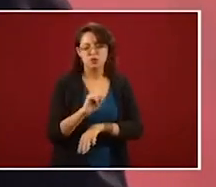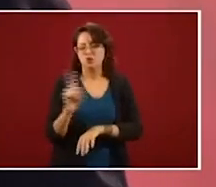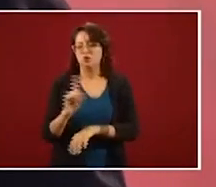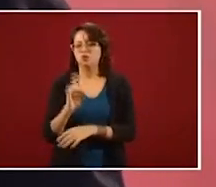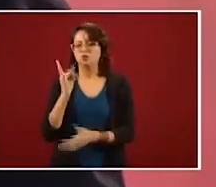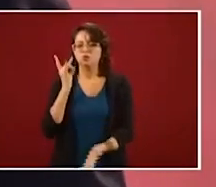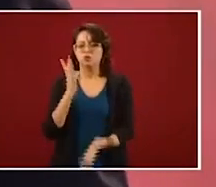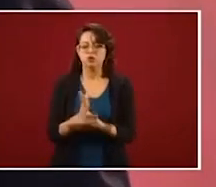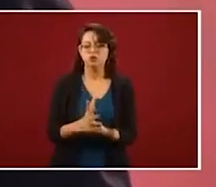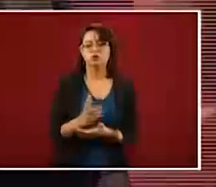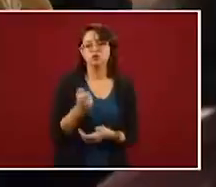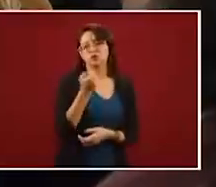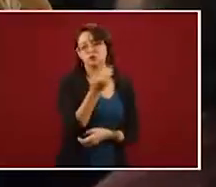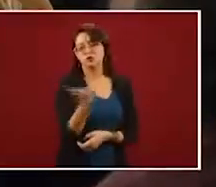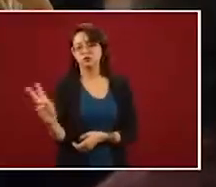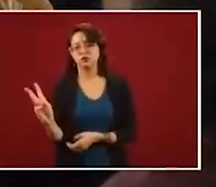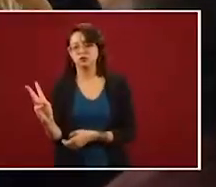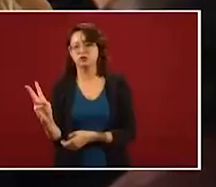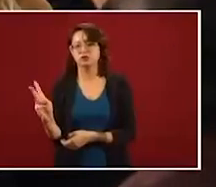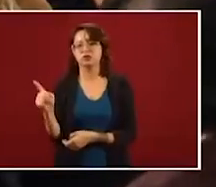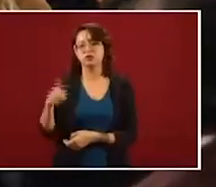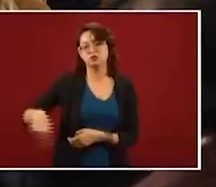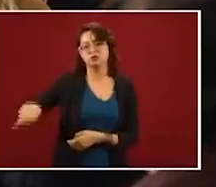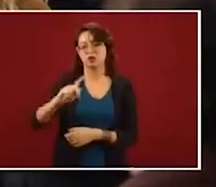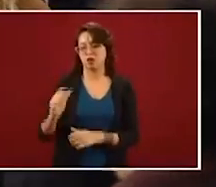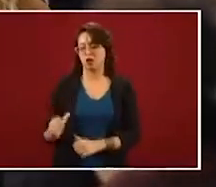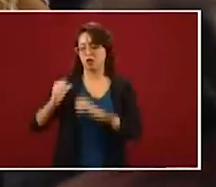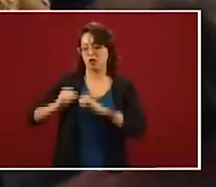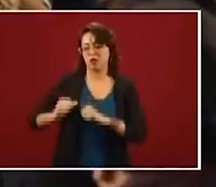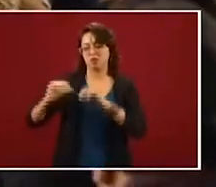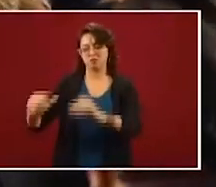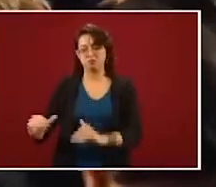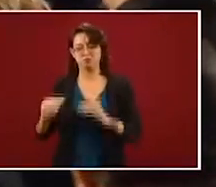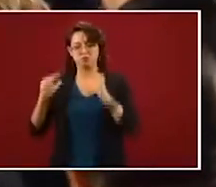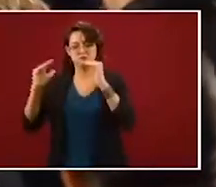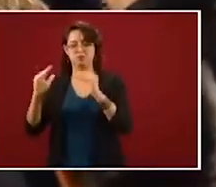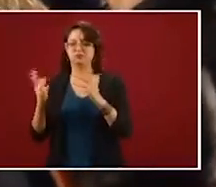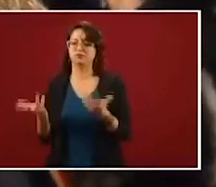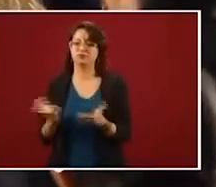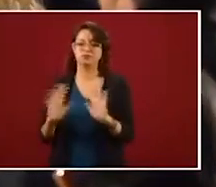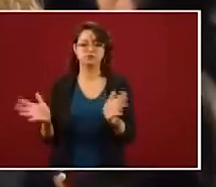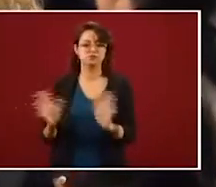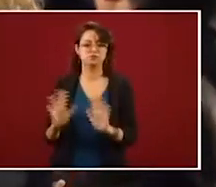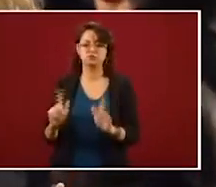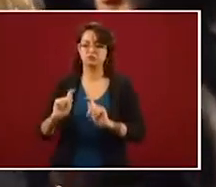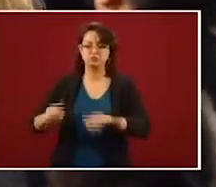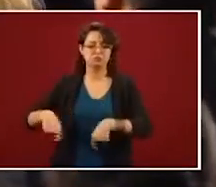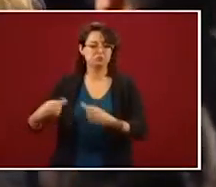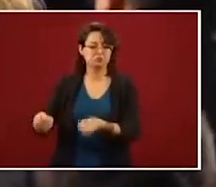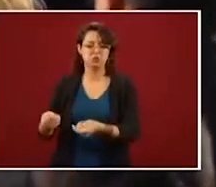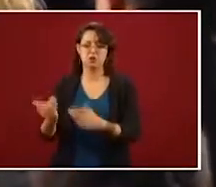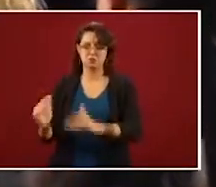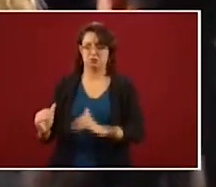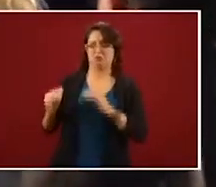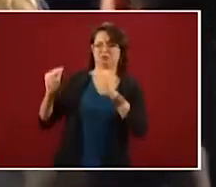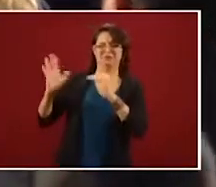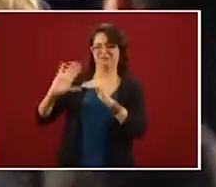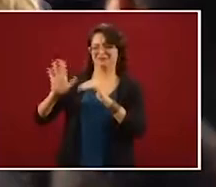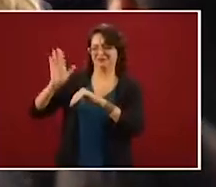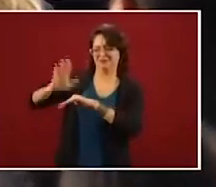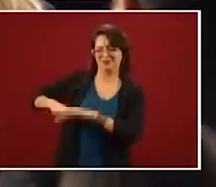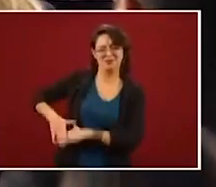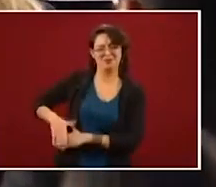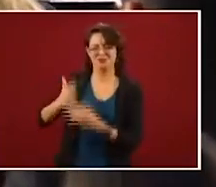los mal llamados superdelegados o delegados de este nuevo gobierno, sino a delegados y exdelegados